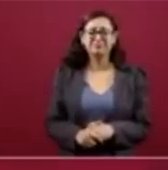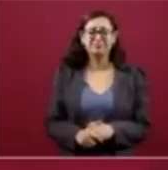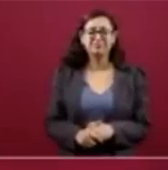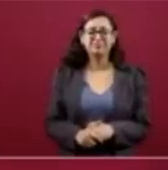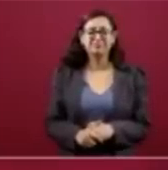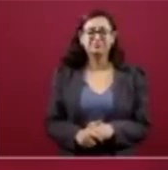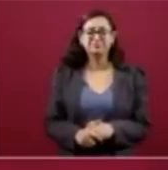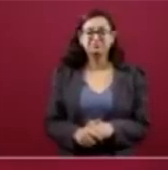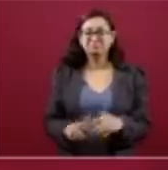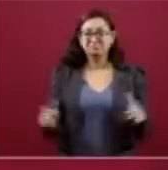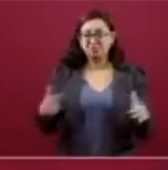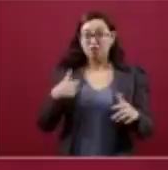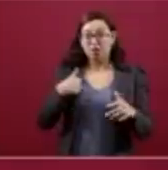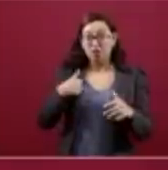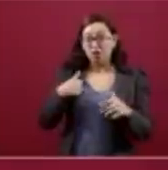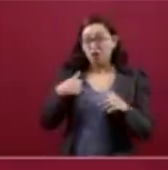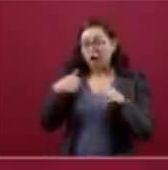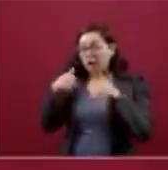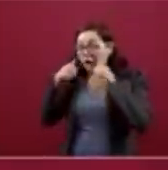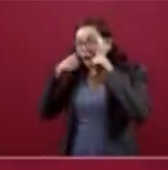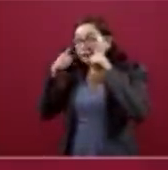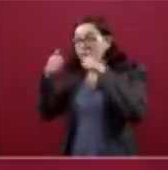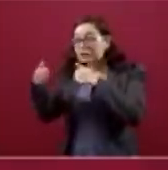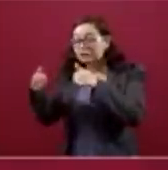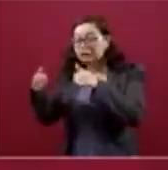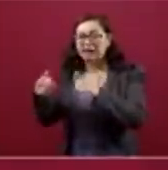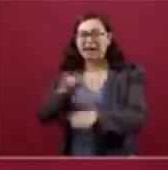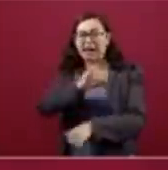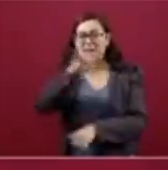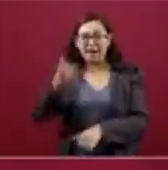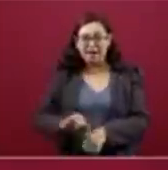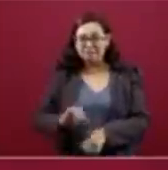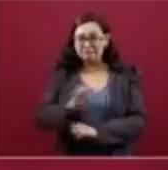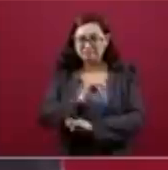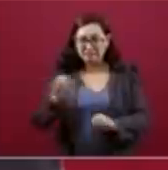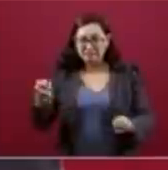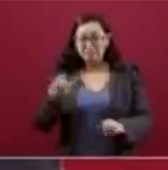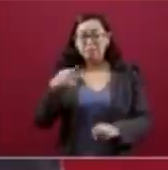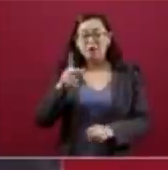me ocupo de eso, pero ni siquiera lo pienso.